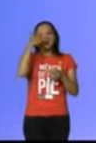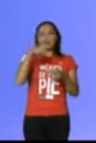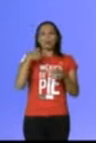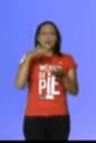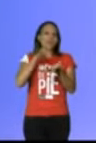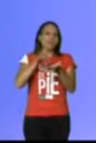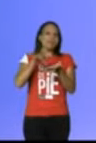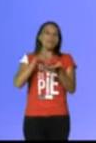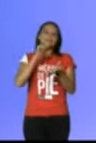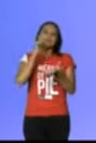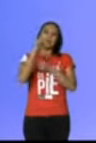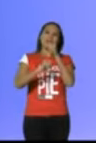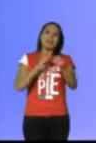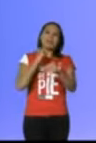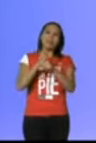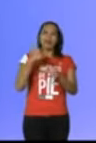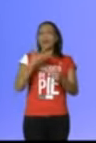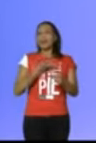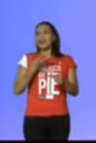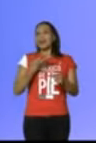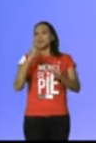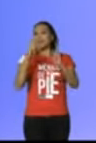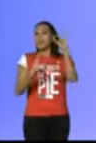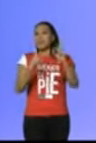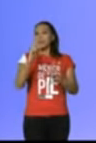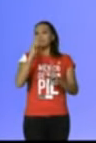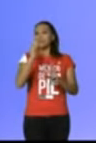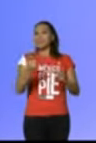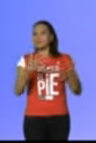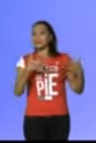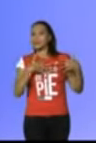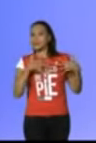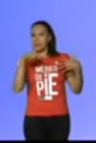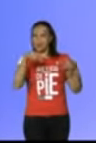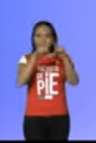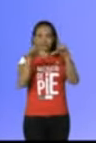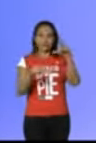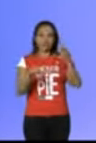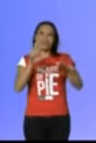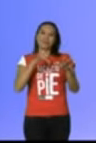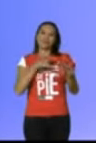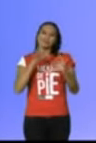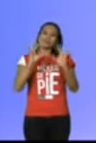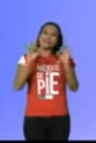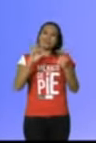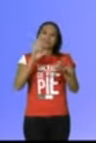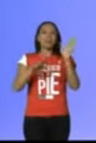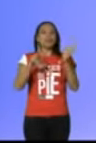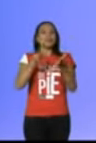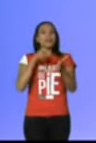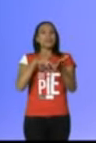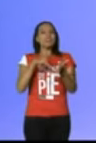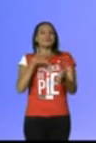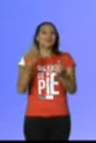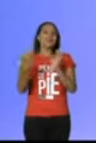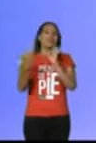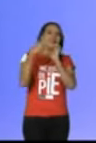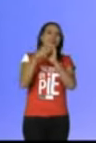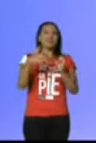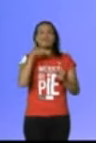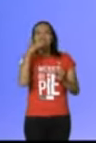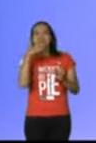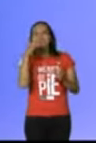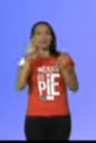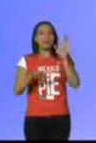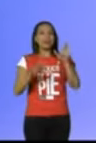de apoyar durante años porque tenía dudas sobre él. En nuestro país, por desgracia, nos sentimos muchas veces defraudados por la corrupción